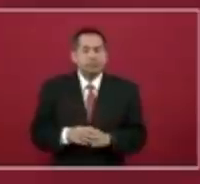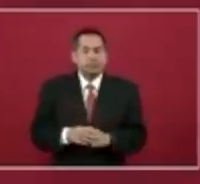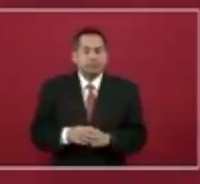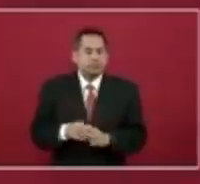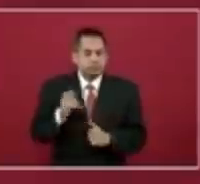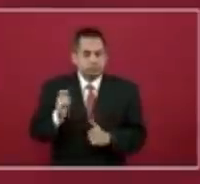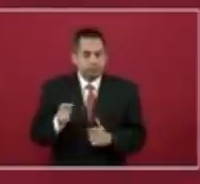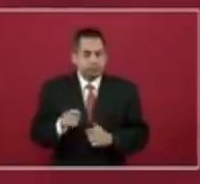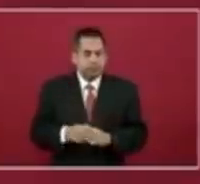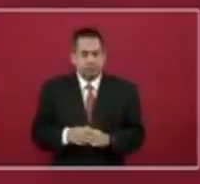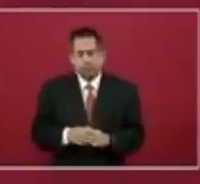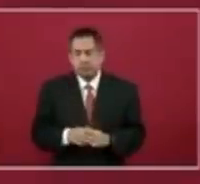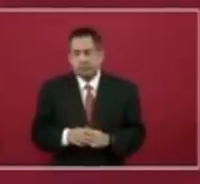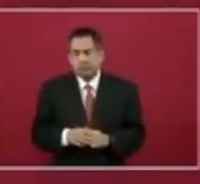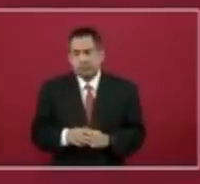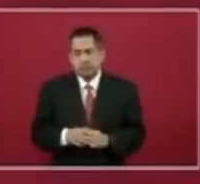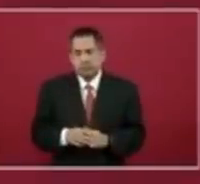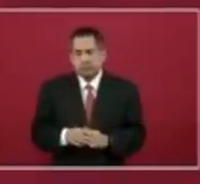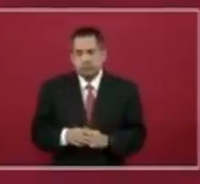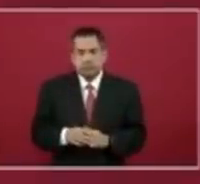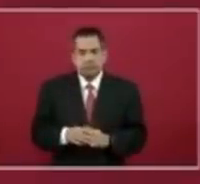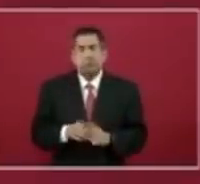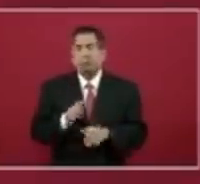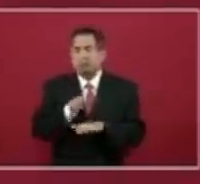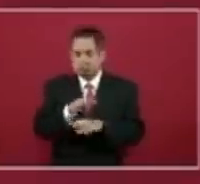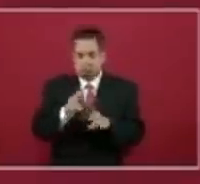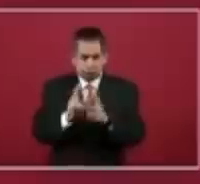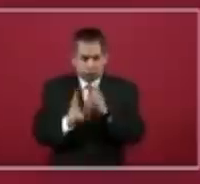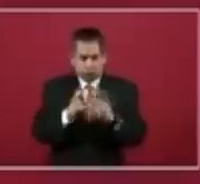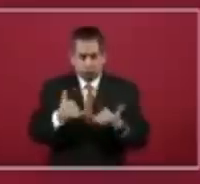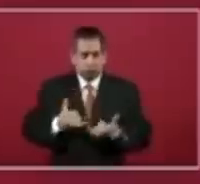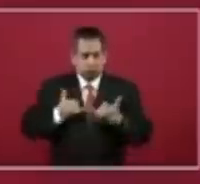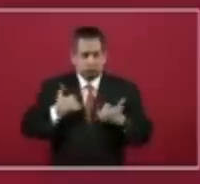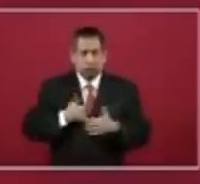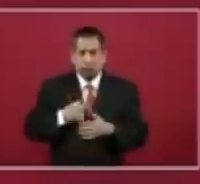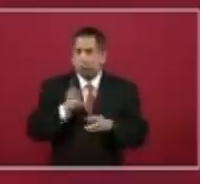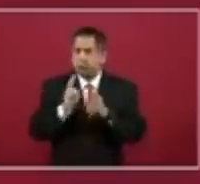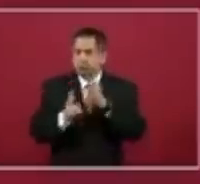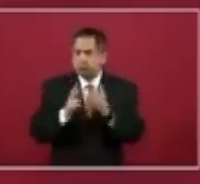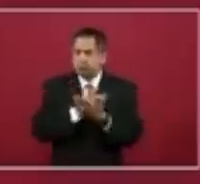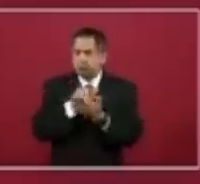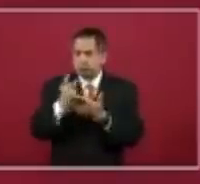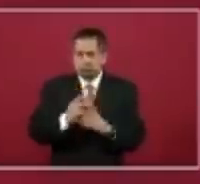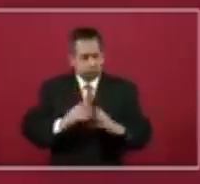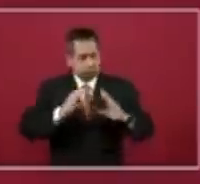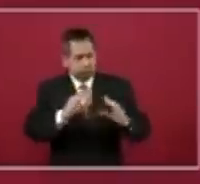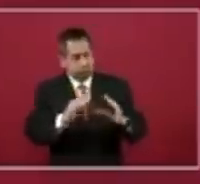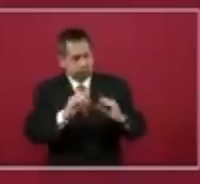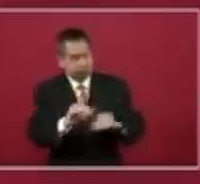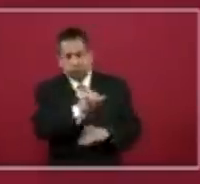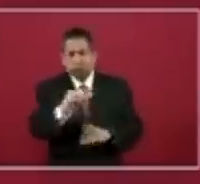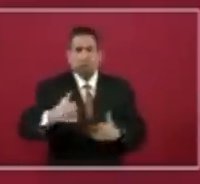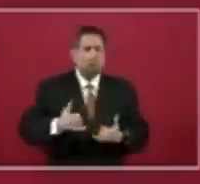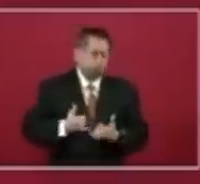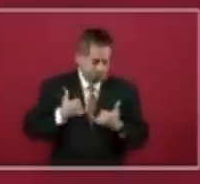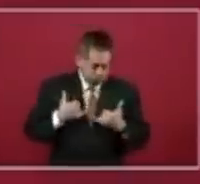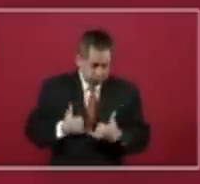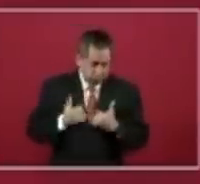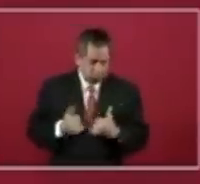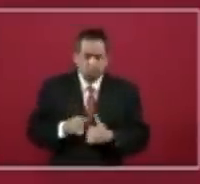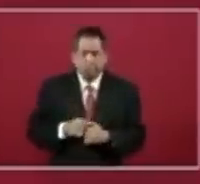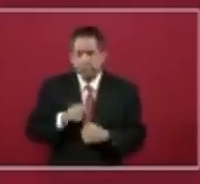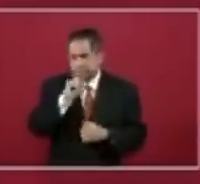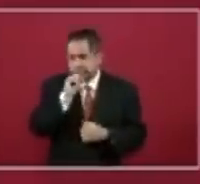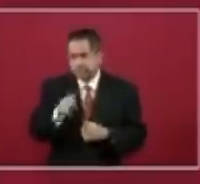de los jóvenes, del programa de capacitación de los jóvenes,